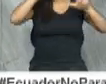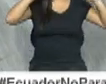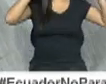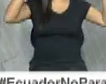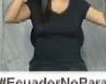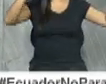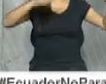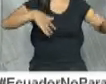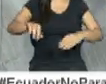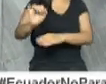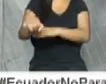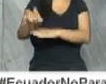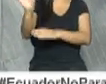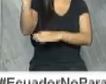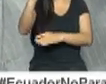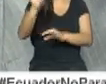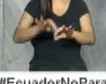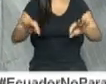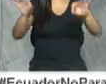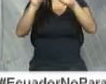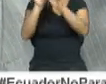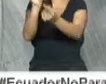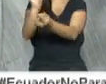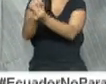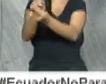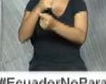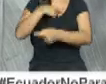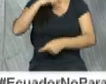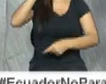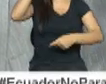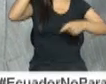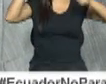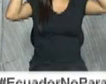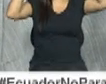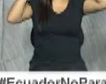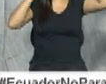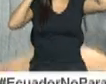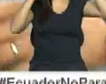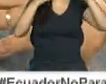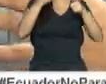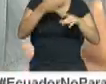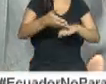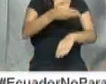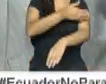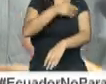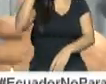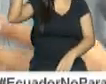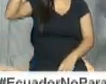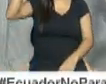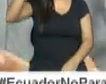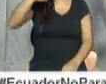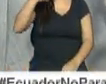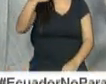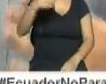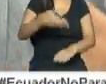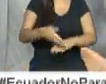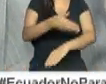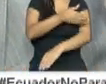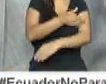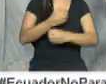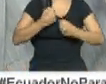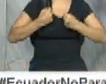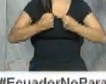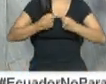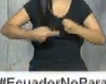un video, un discurso de Chávez que decía que la estrategia es la participación, fomentar la participación, empoderar a los pueblos de estos